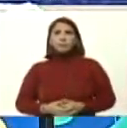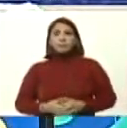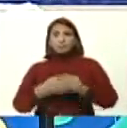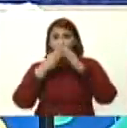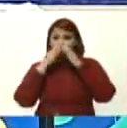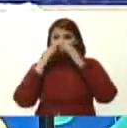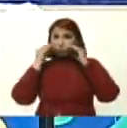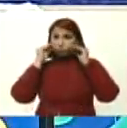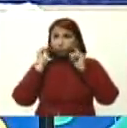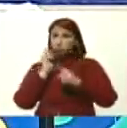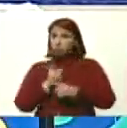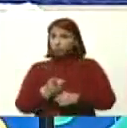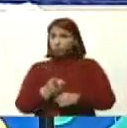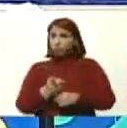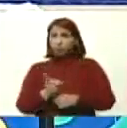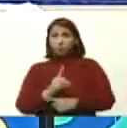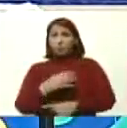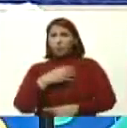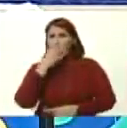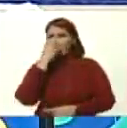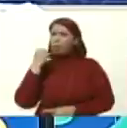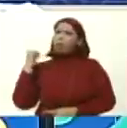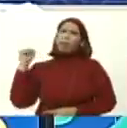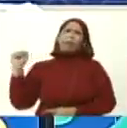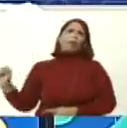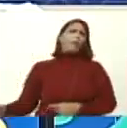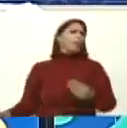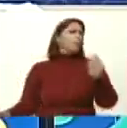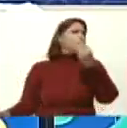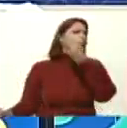tapaboca. Uno no puede seguir tirando besos con tapaboca.